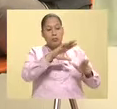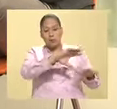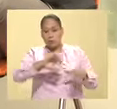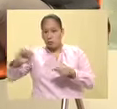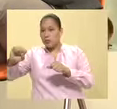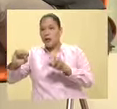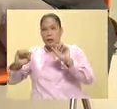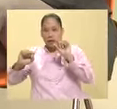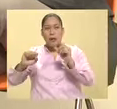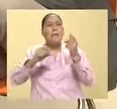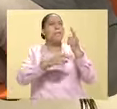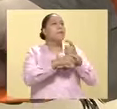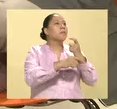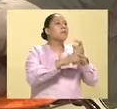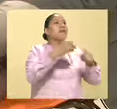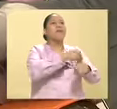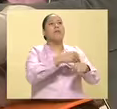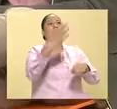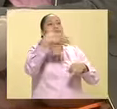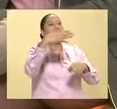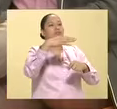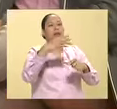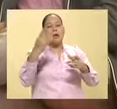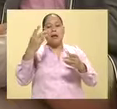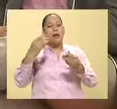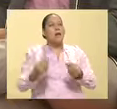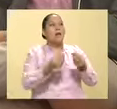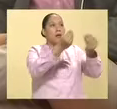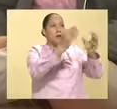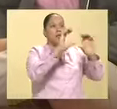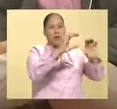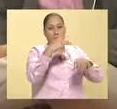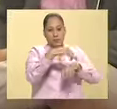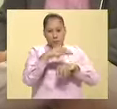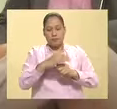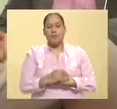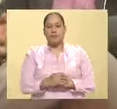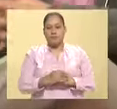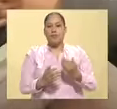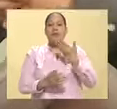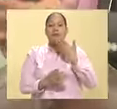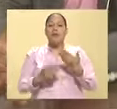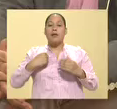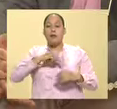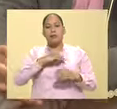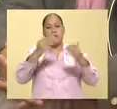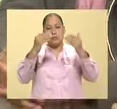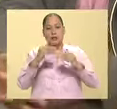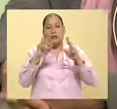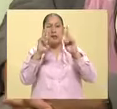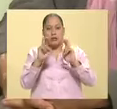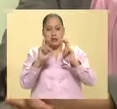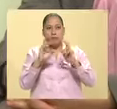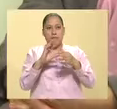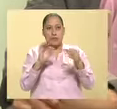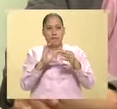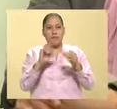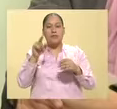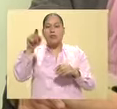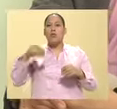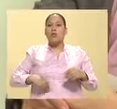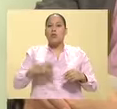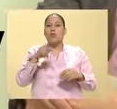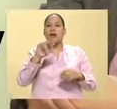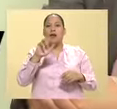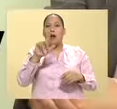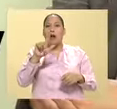a la familia próxima para que queden bajo cuidado de ellos. Pero bueno, vamos a entrar en materia. La culpa la tiene Carlita porque siempre